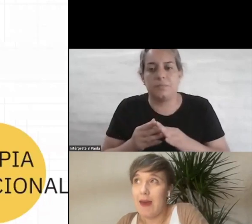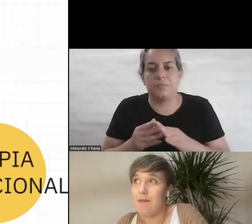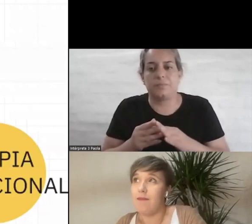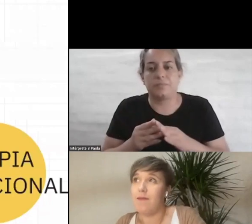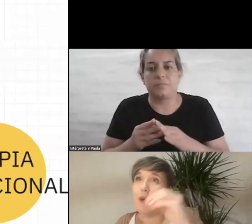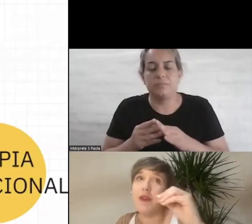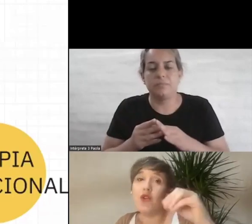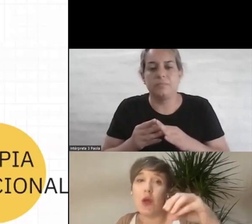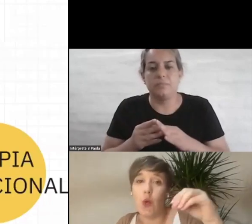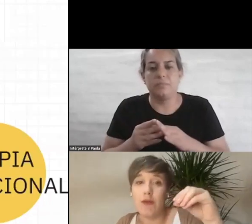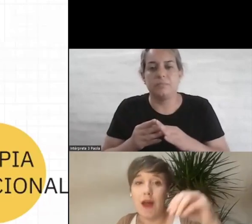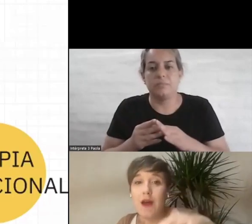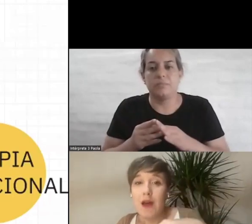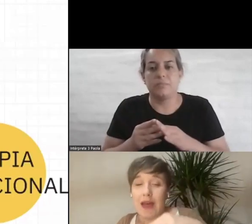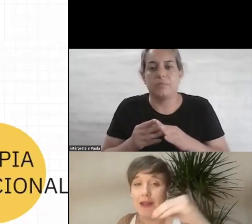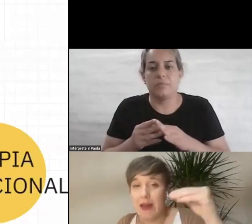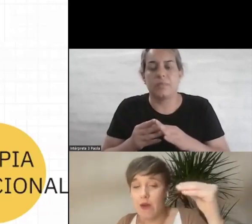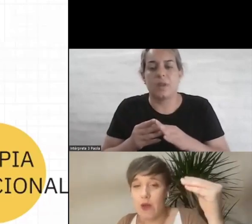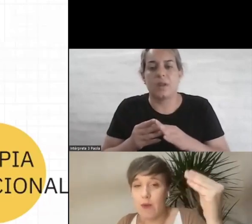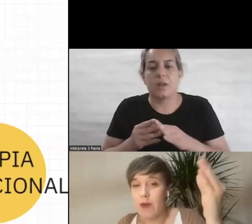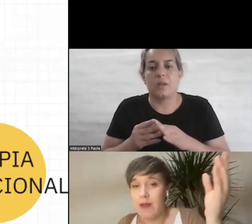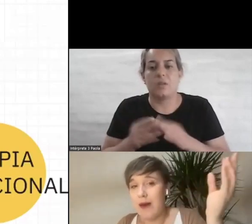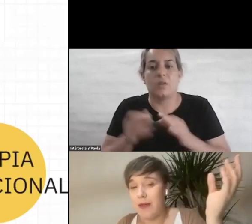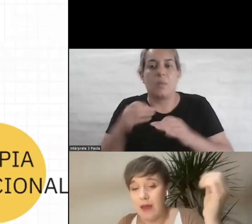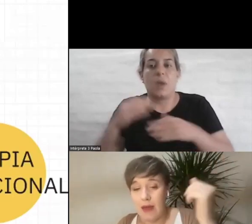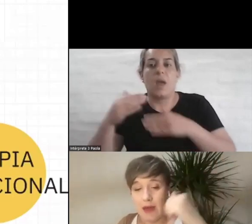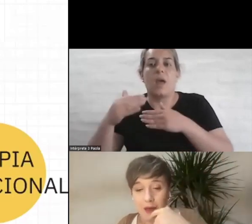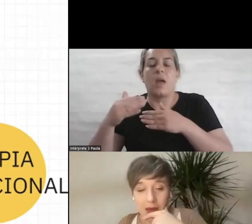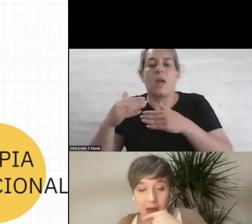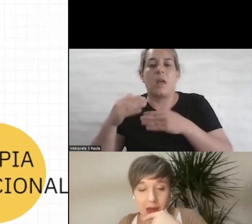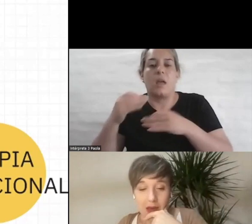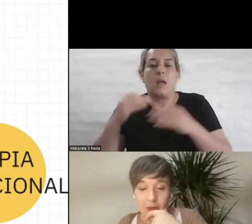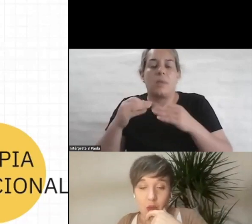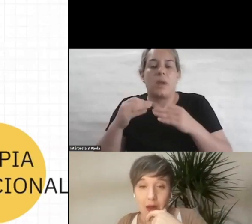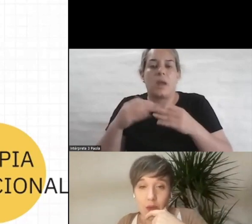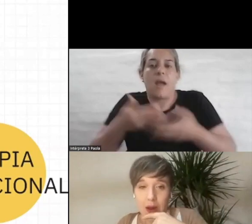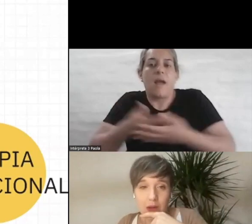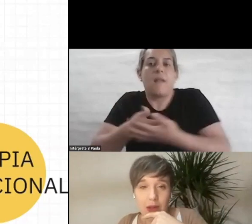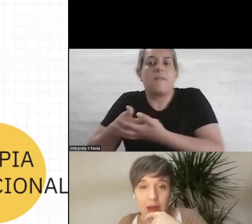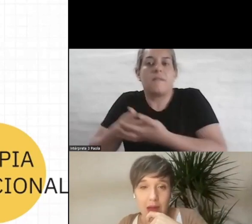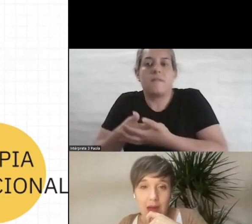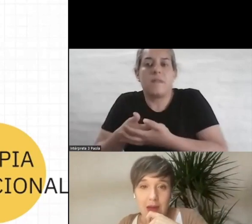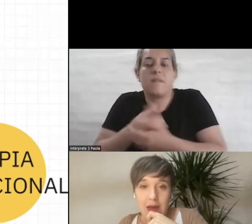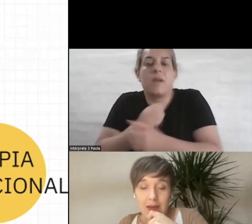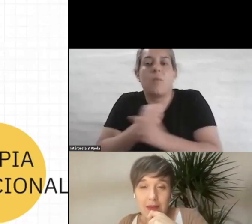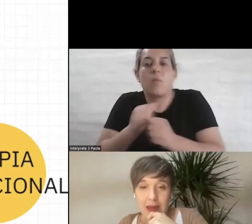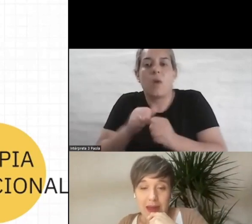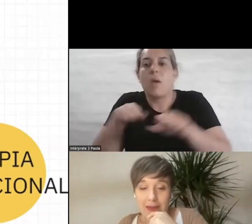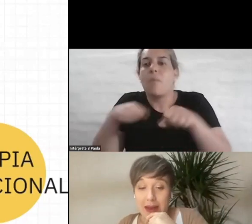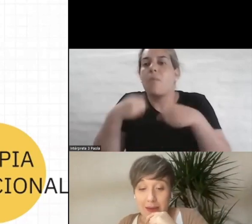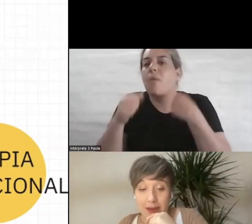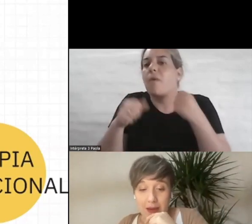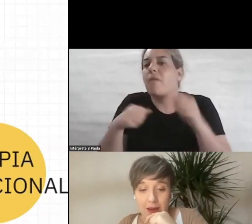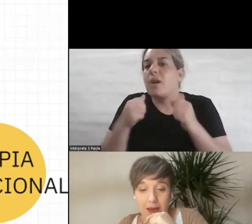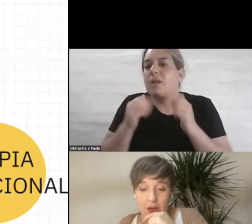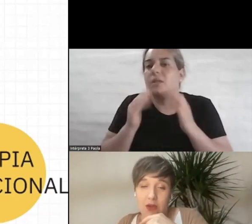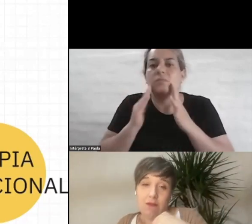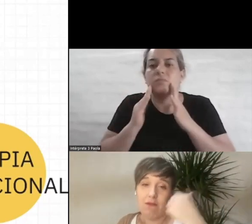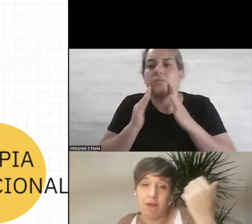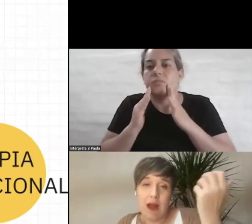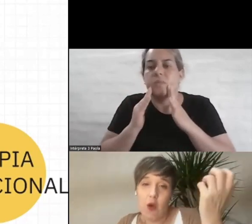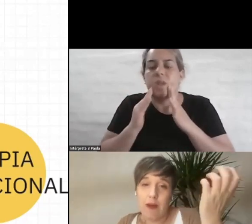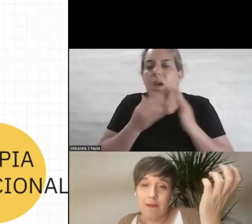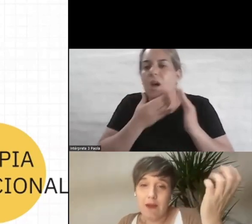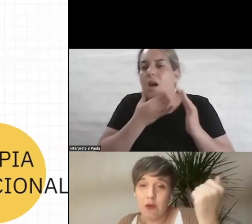en qué momento se encuentra el desarrollo de movilidad y musculatura, ¿no? Del bebé.